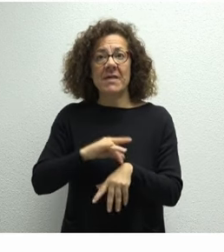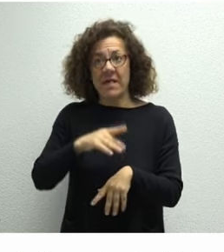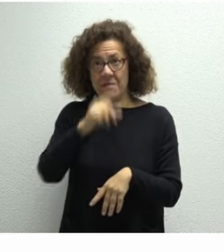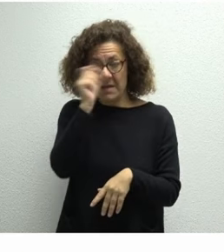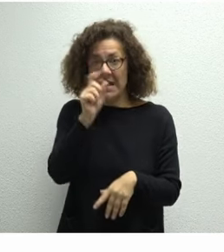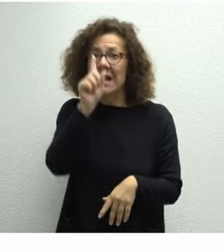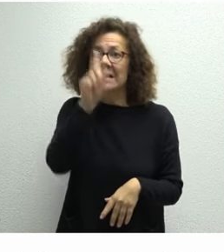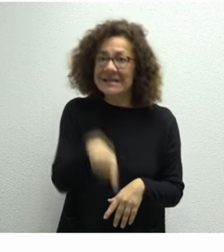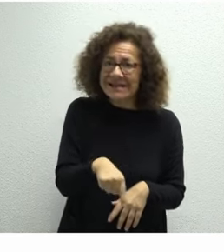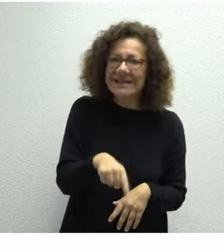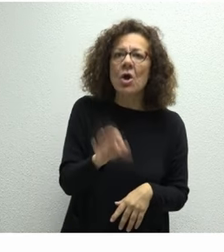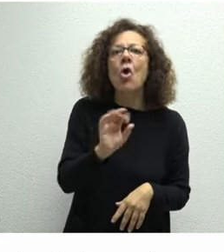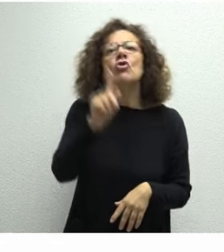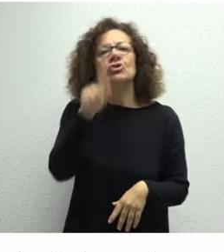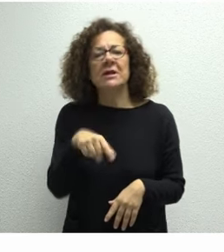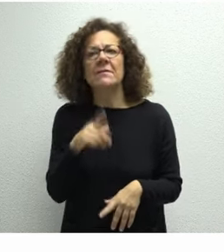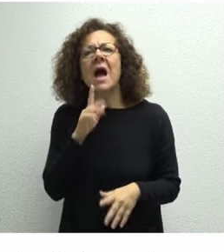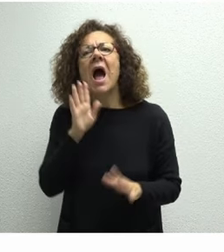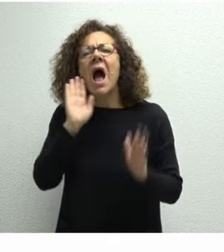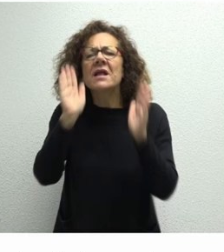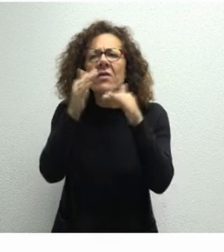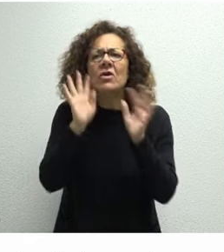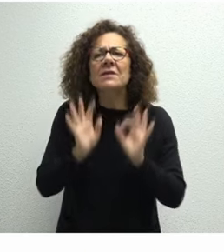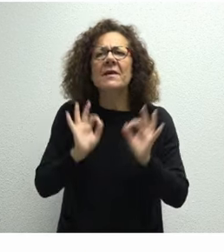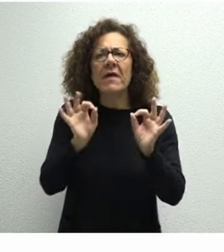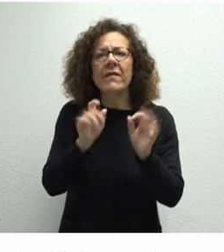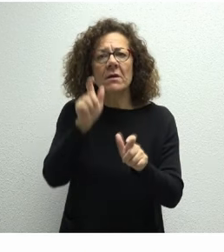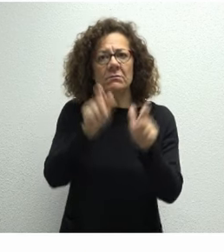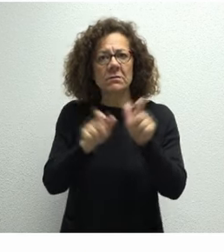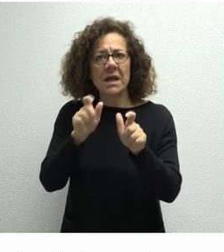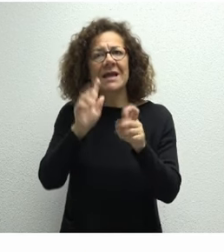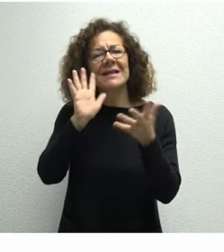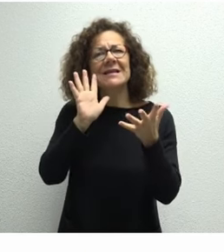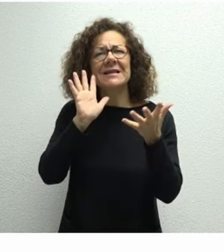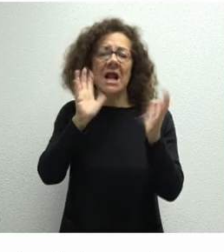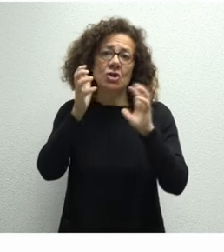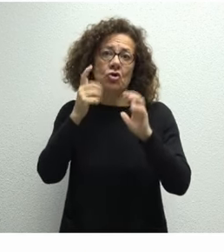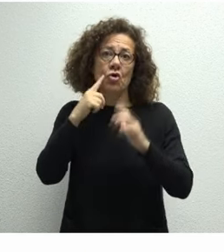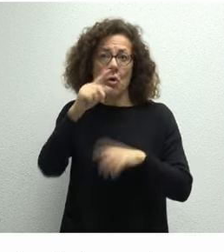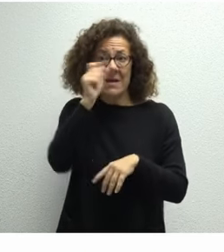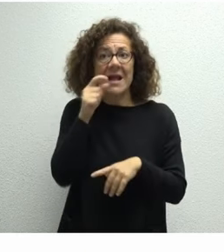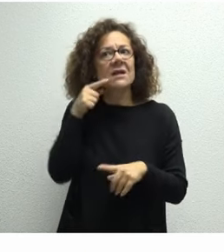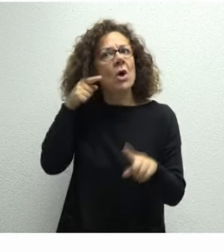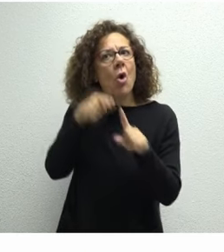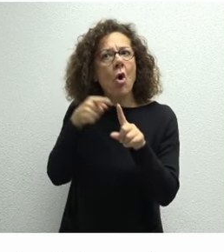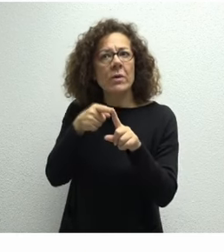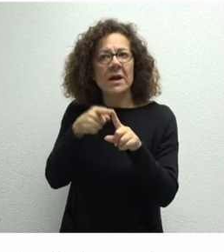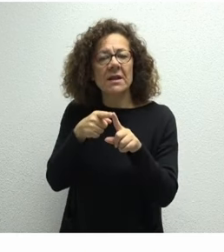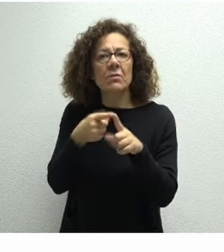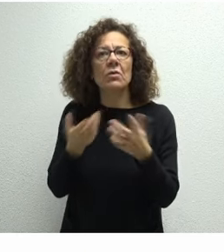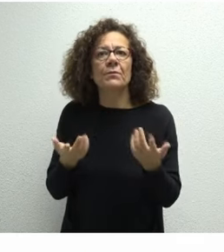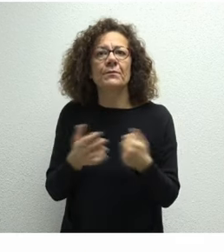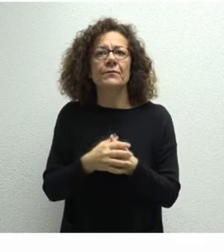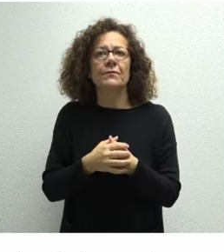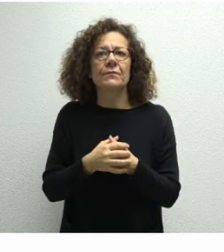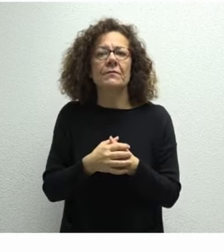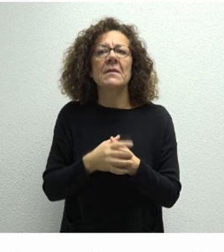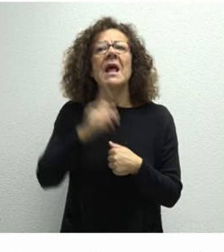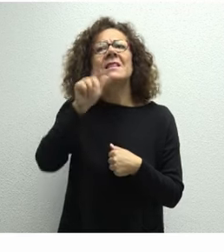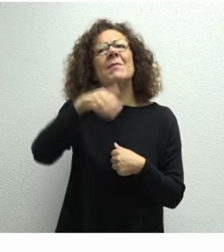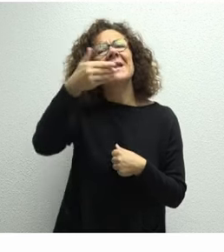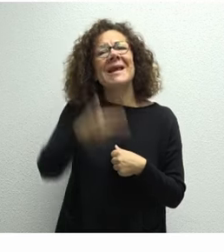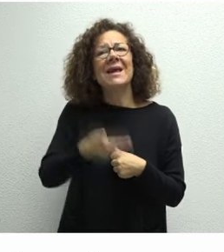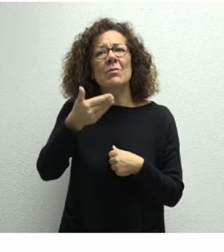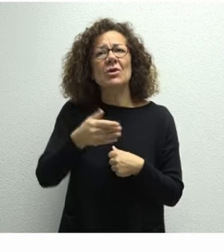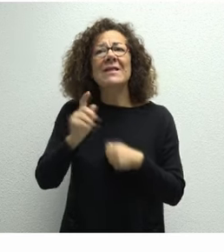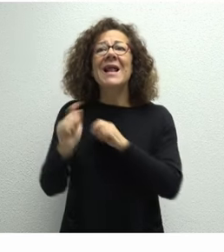no sí atención especializada las personas con intelectual y trastorno mental en uno de los objetivos otra importante